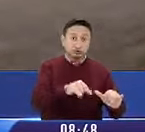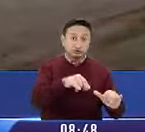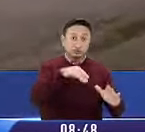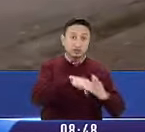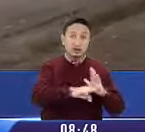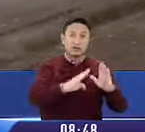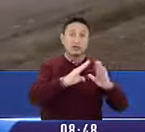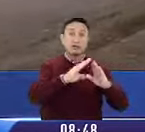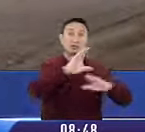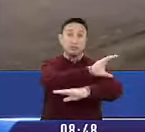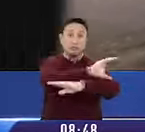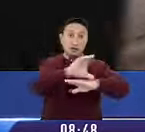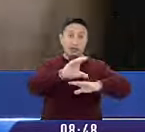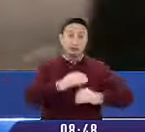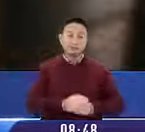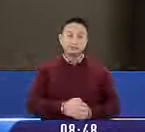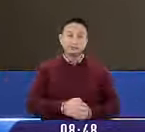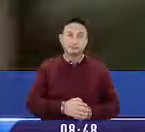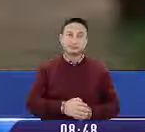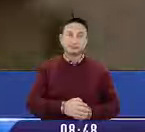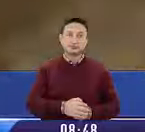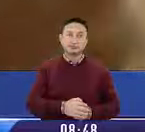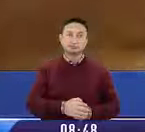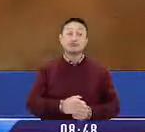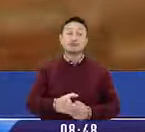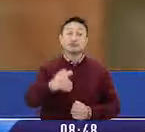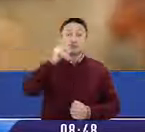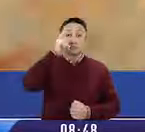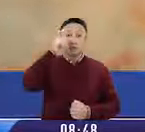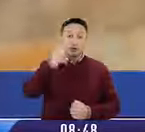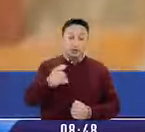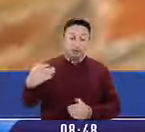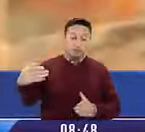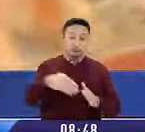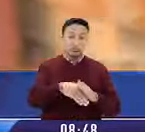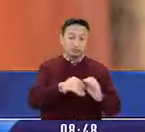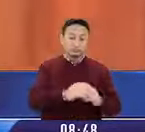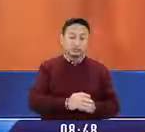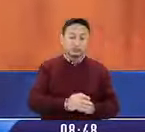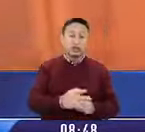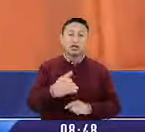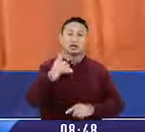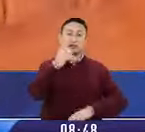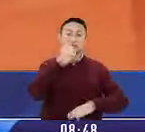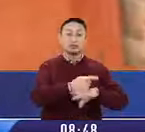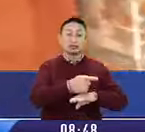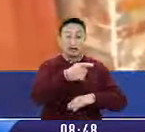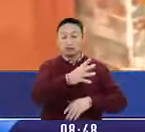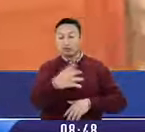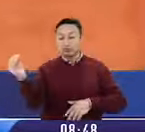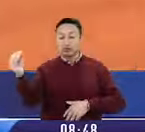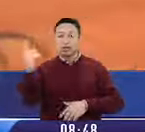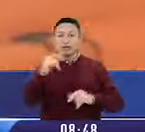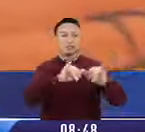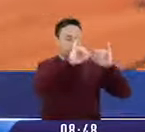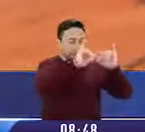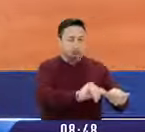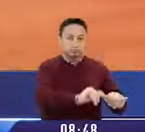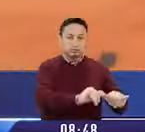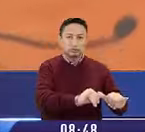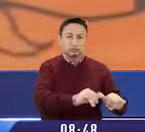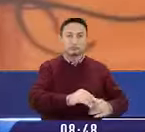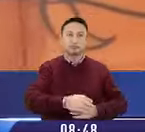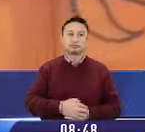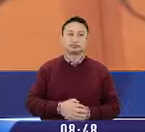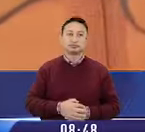interior de esta finca, y que hasta que el fiscal a cargo del allanamiento no ordene que puedan retirarse, ellos permanecerán en el